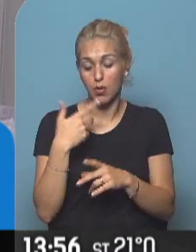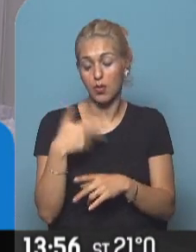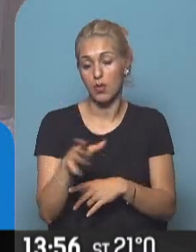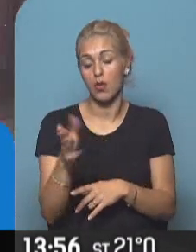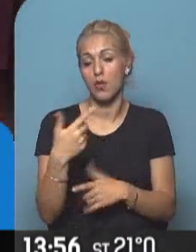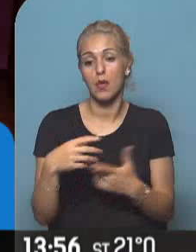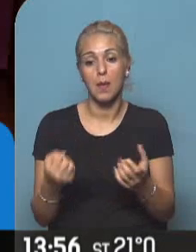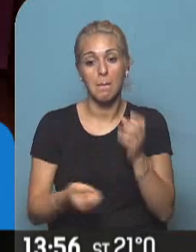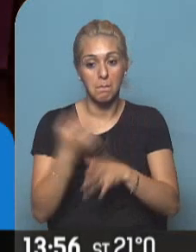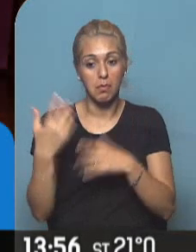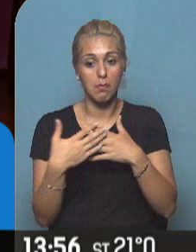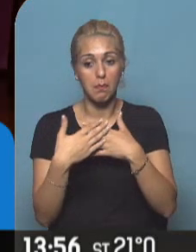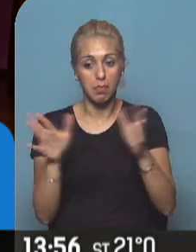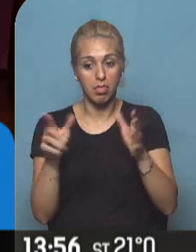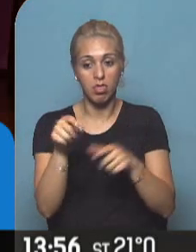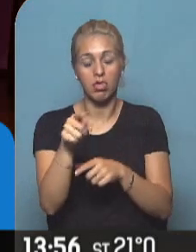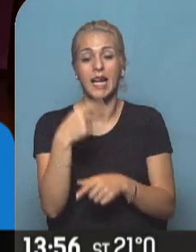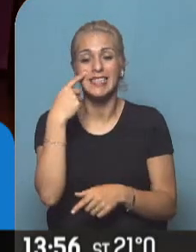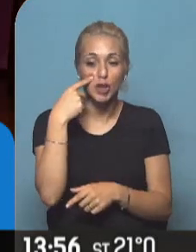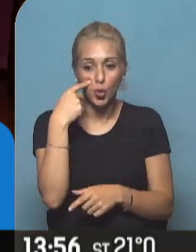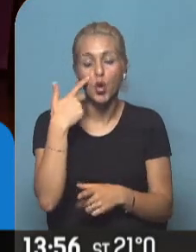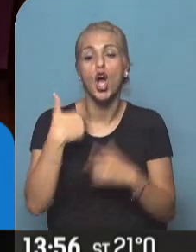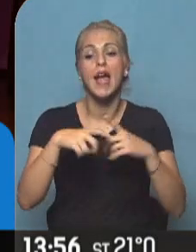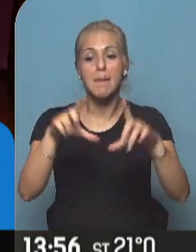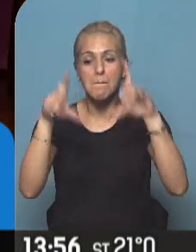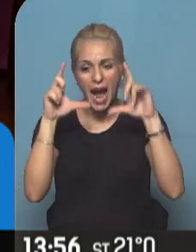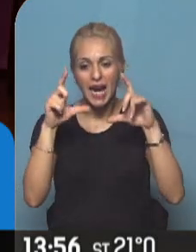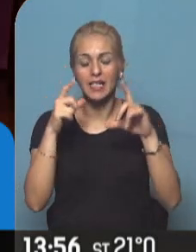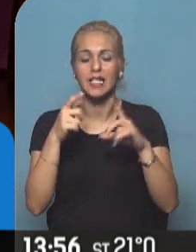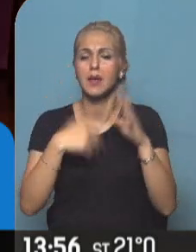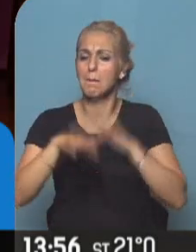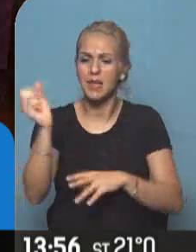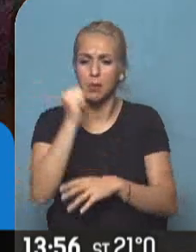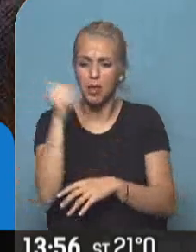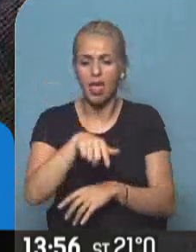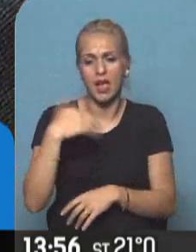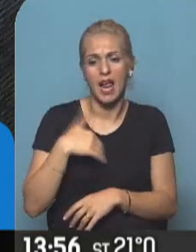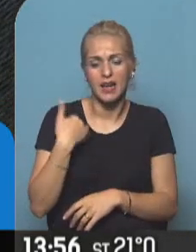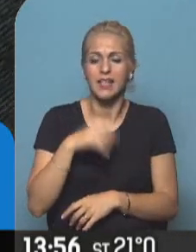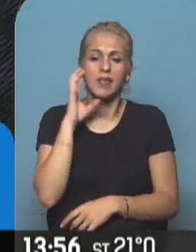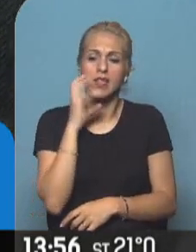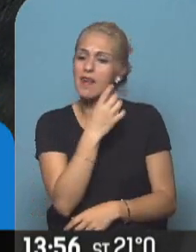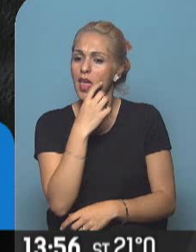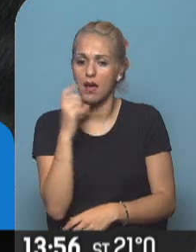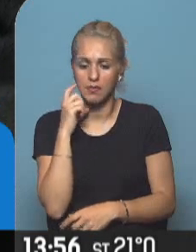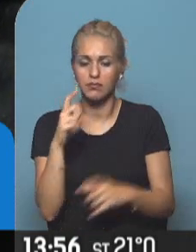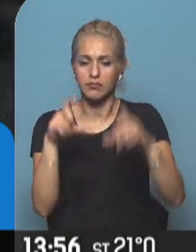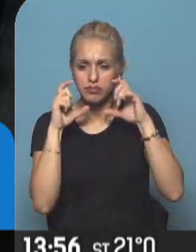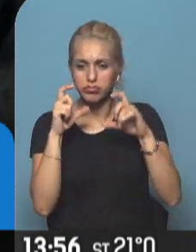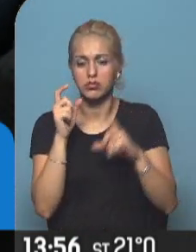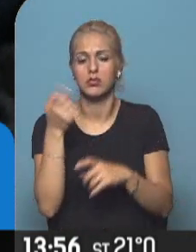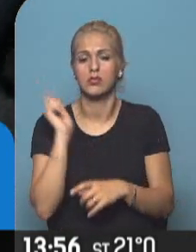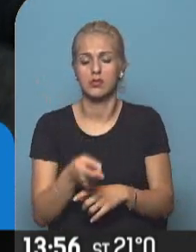institutos de imágenes digitales odontológicas más importantes de argentina incluyendo todos los